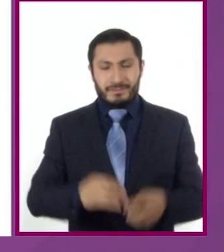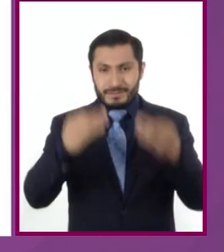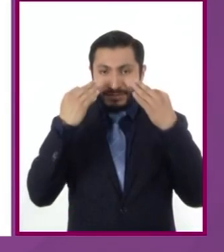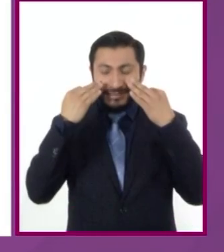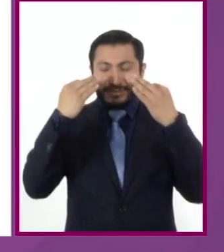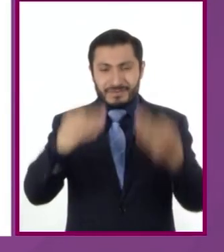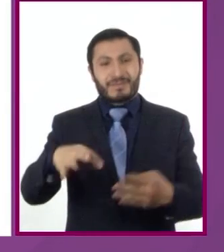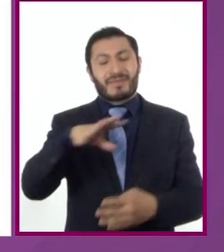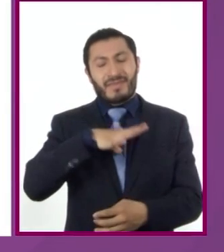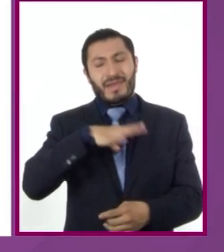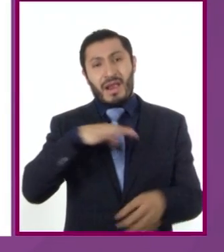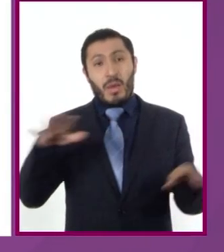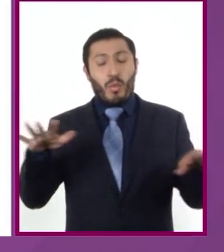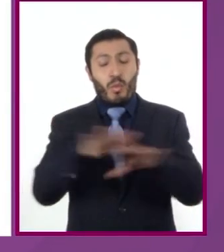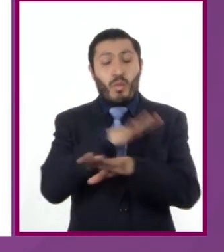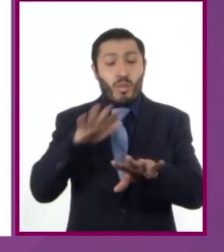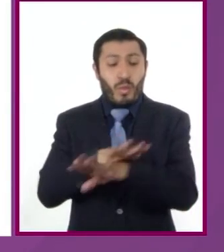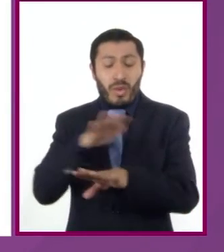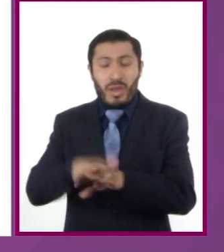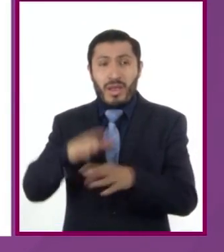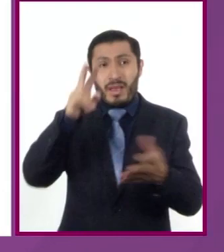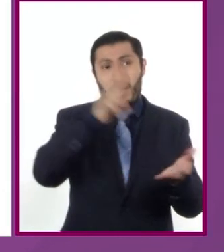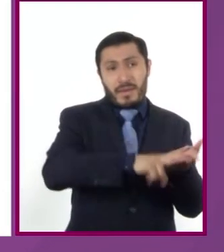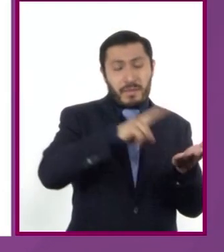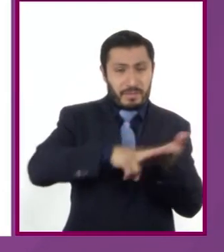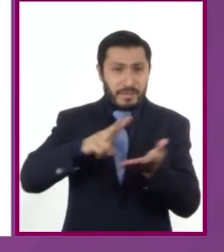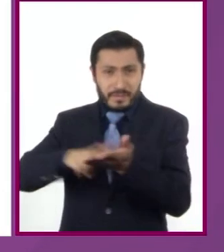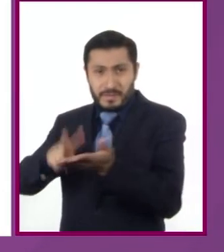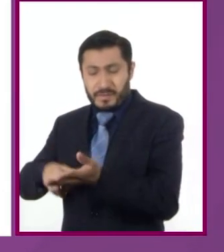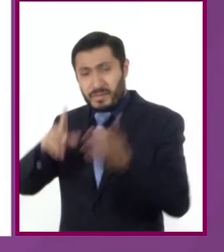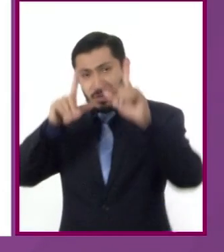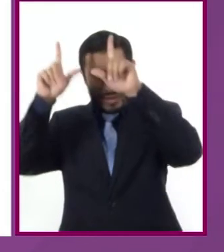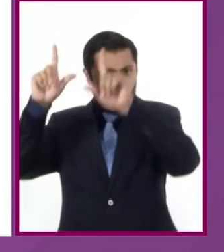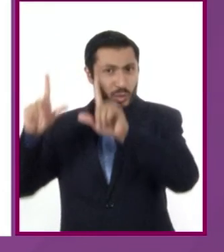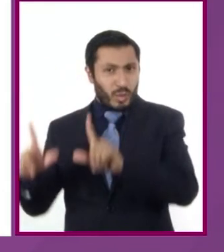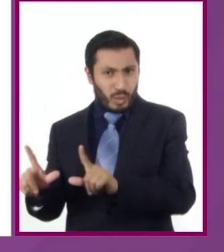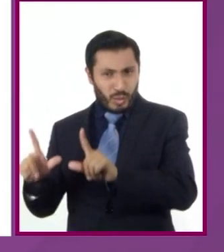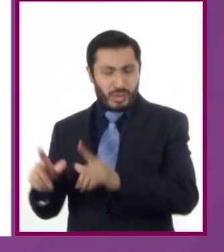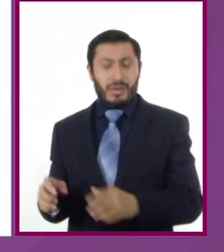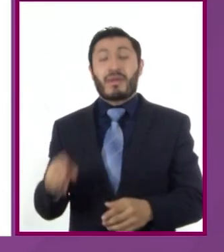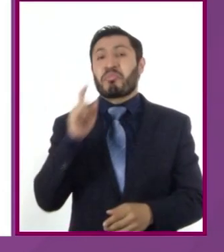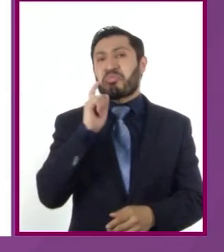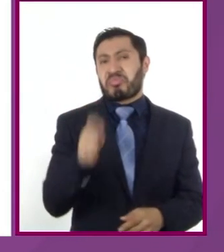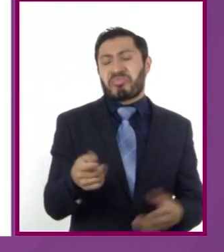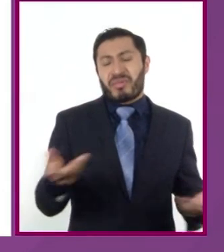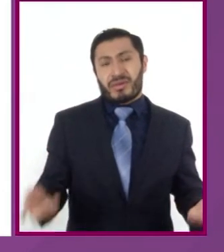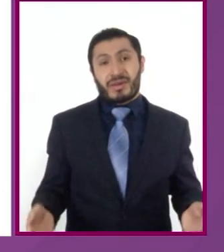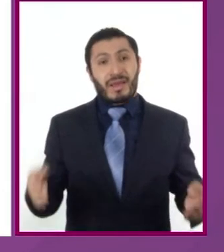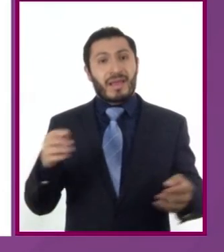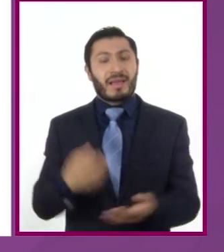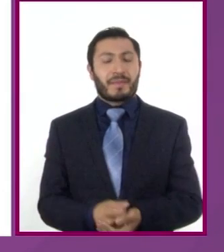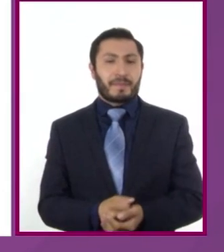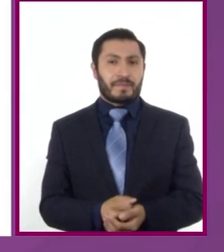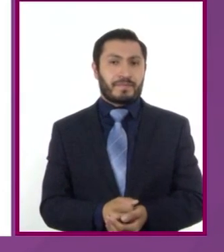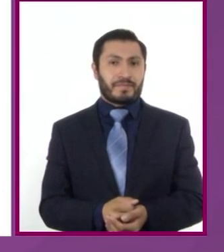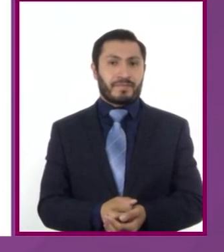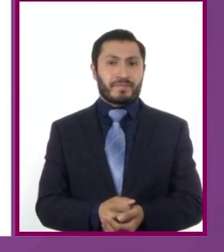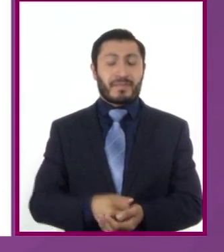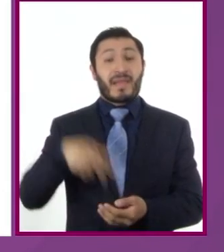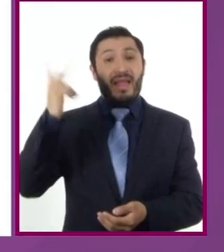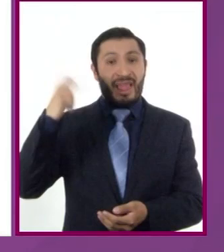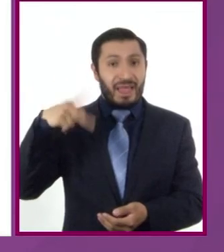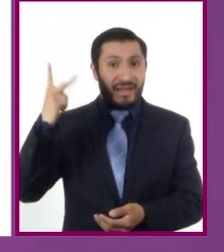Observemos que realizó la sustitución de los valores organizados en la tabla, es decir, la constante de proporcionalidad